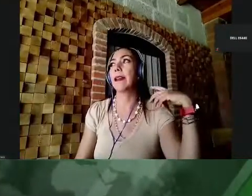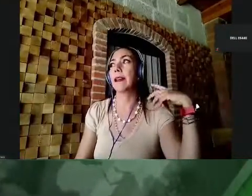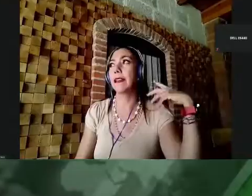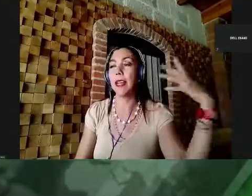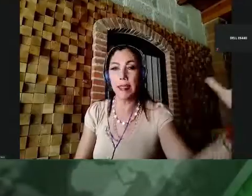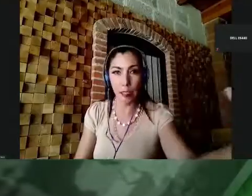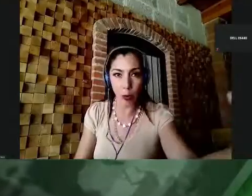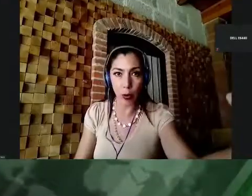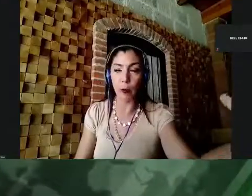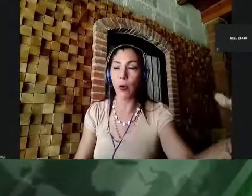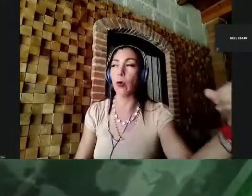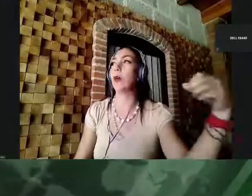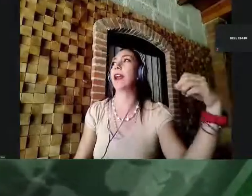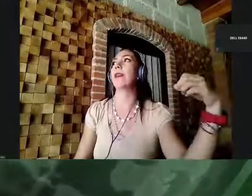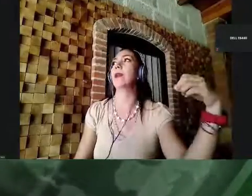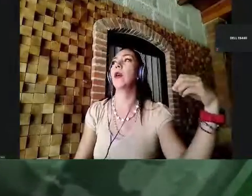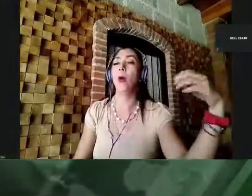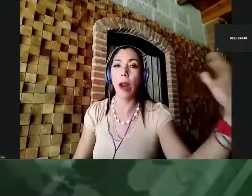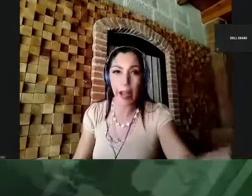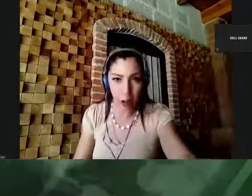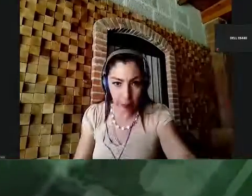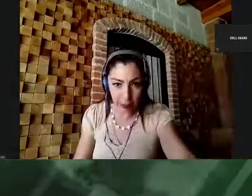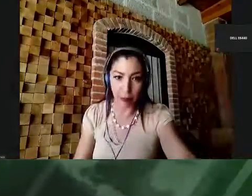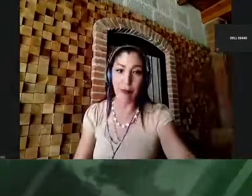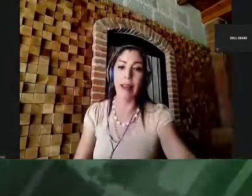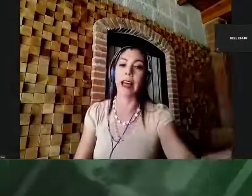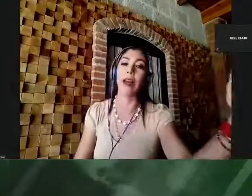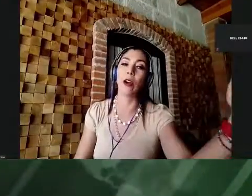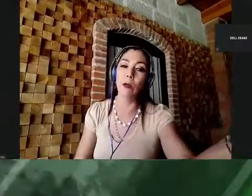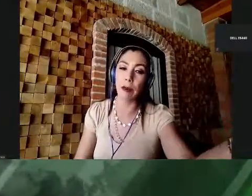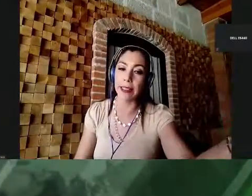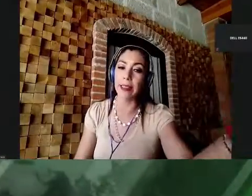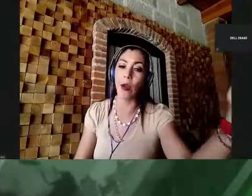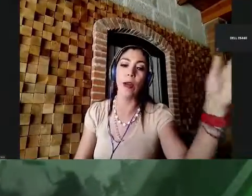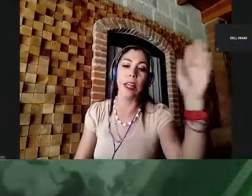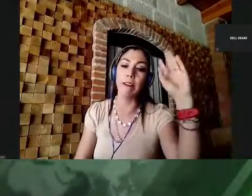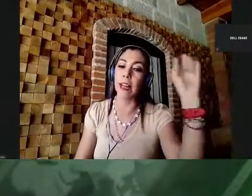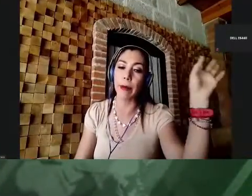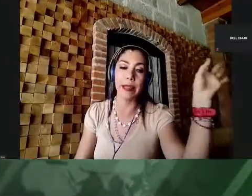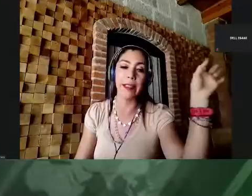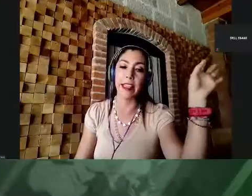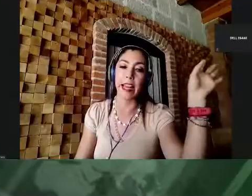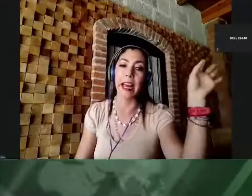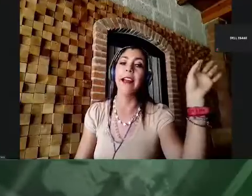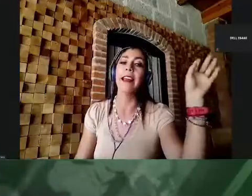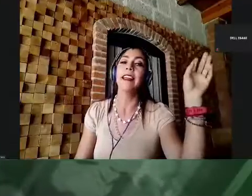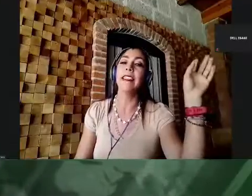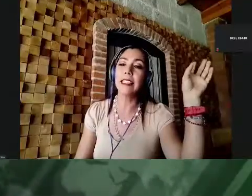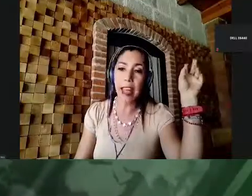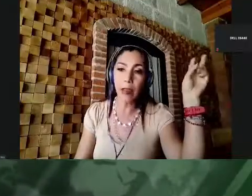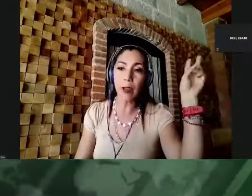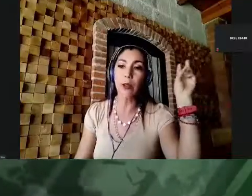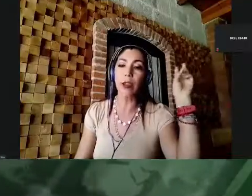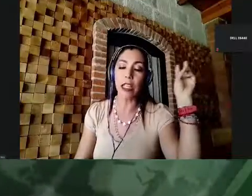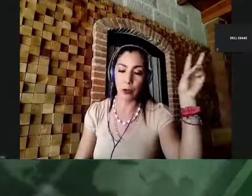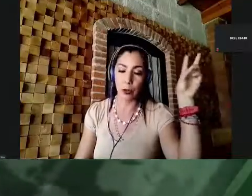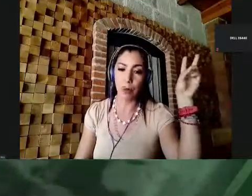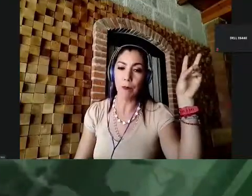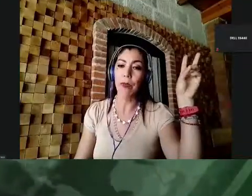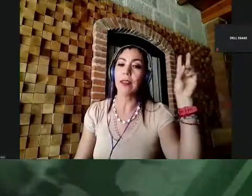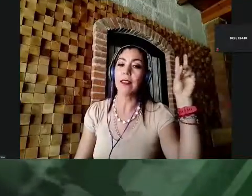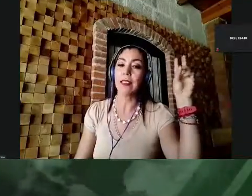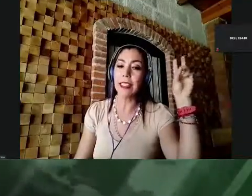armas, quiénes estuvieron involucrados, cuál era el objetivo final, cómo fue que se dio, y él finalmente señala, si Estados